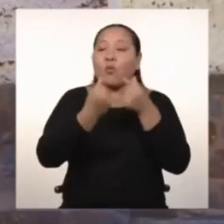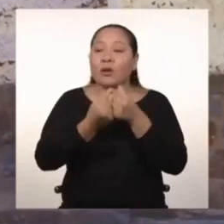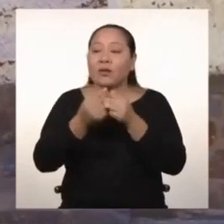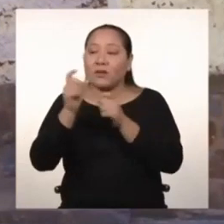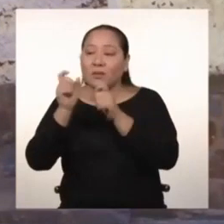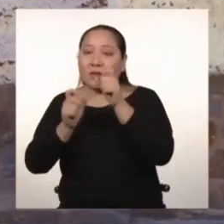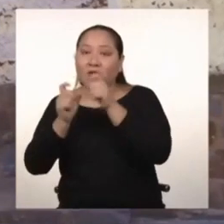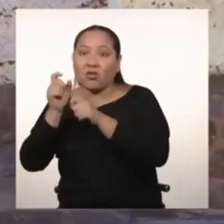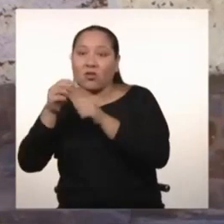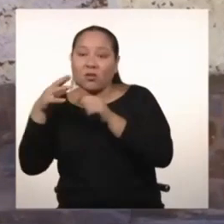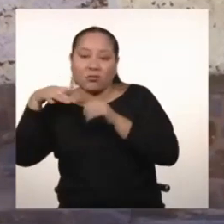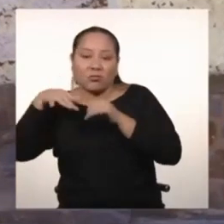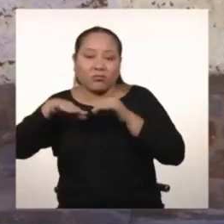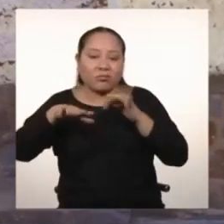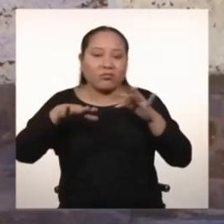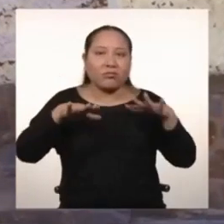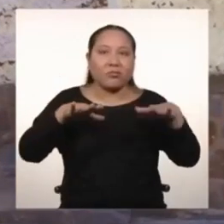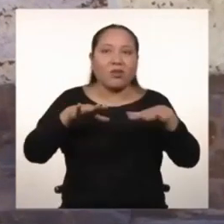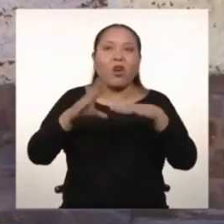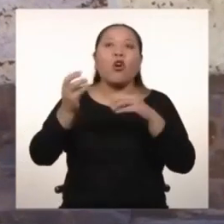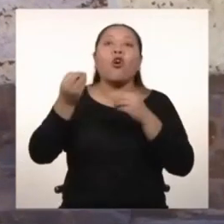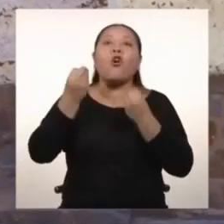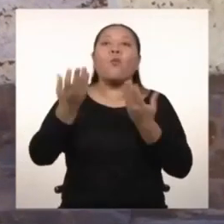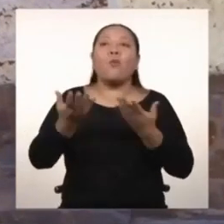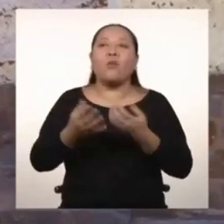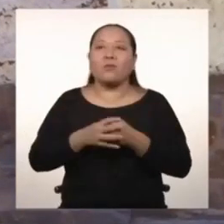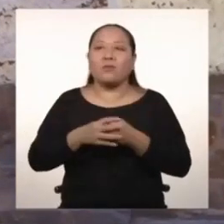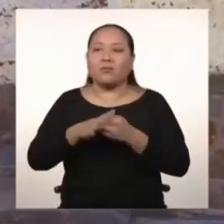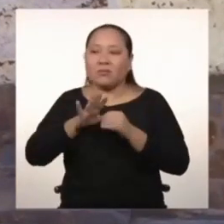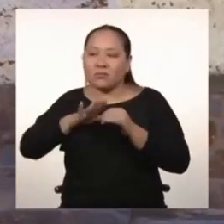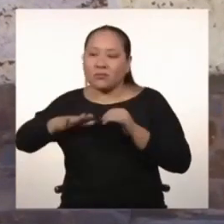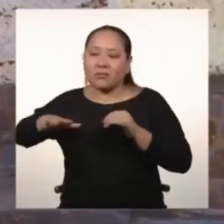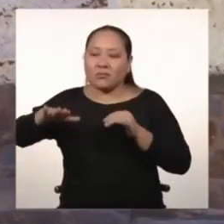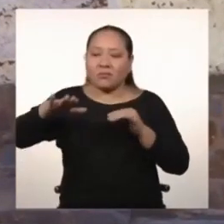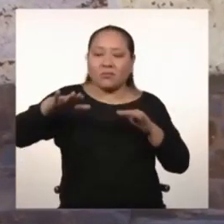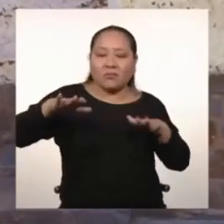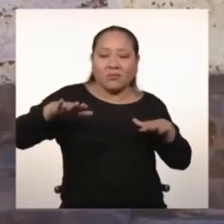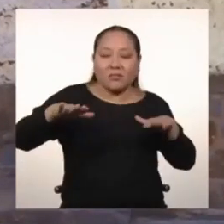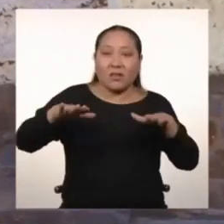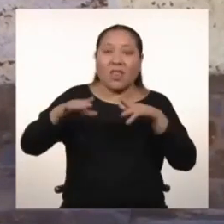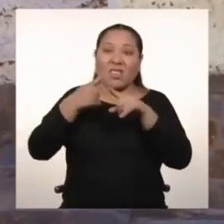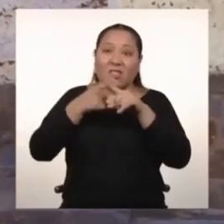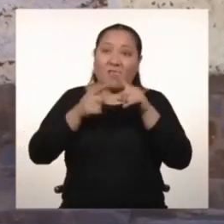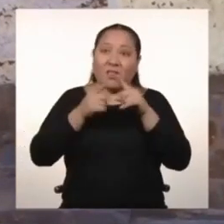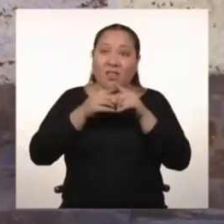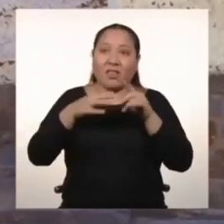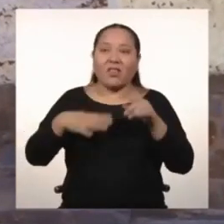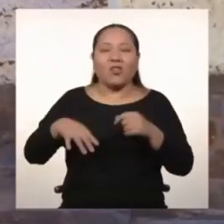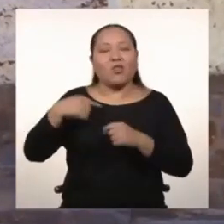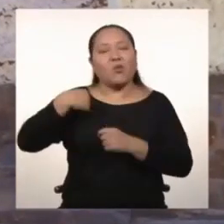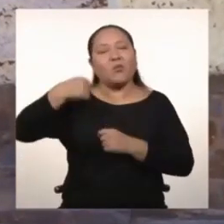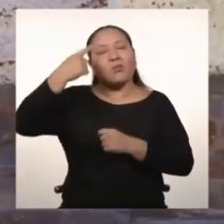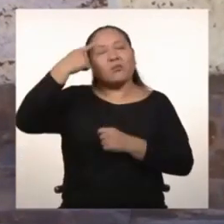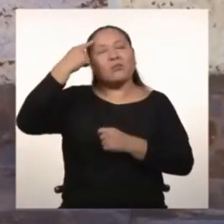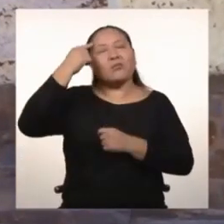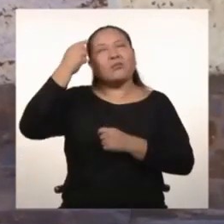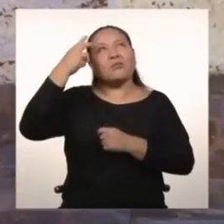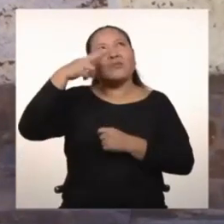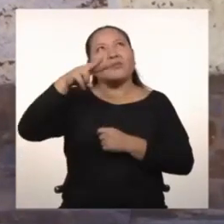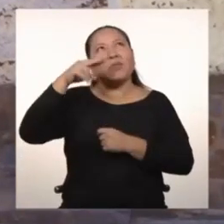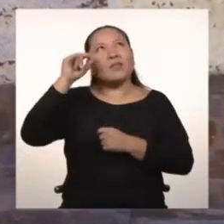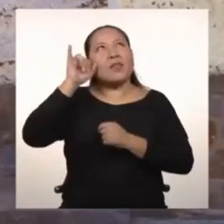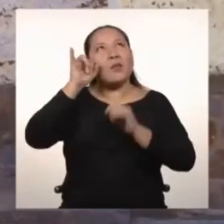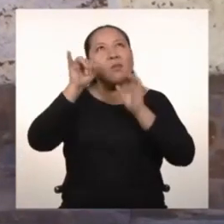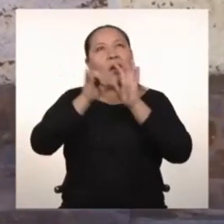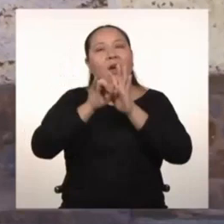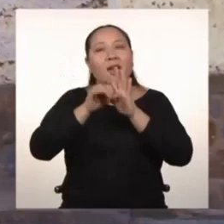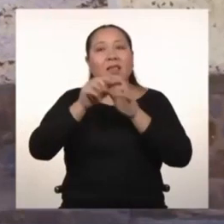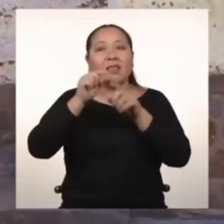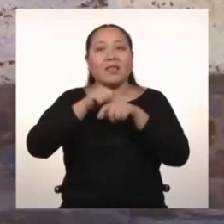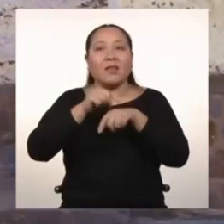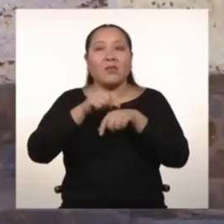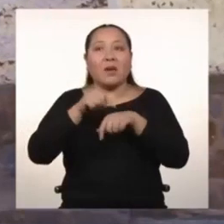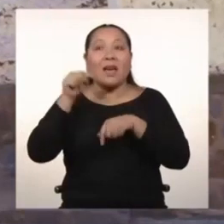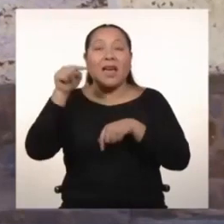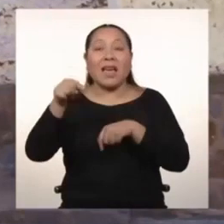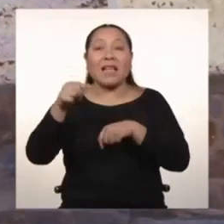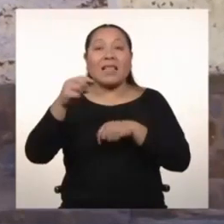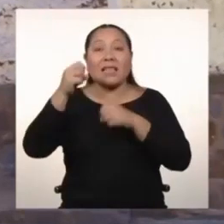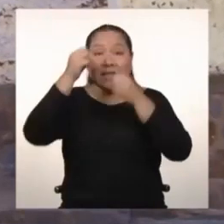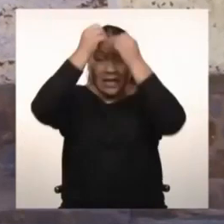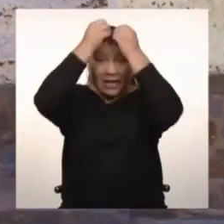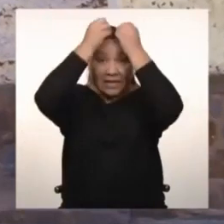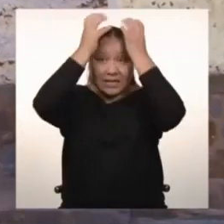priostes. Si puedo ver esa imagen en la época de Túpac Amaru. Y hablando de él, él se